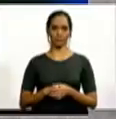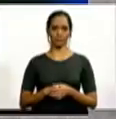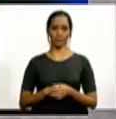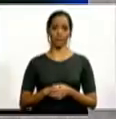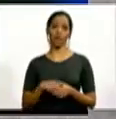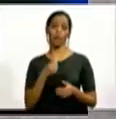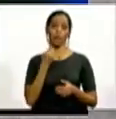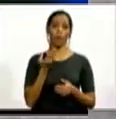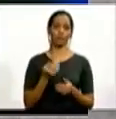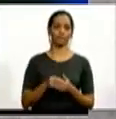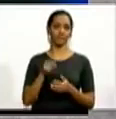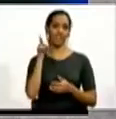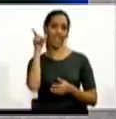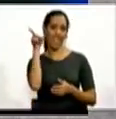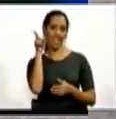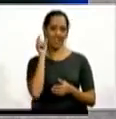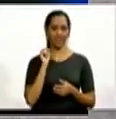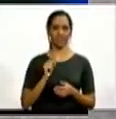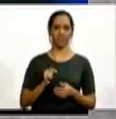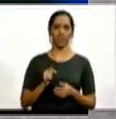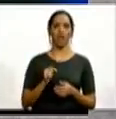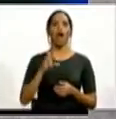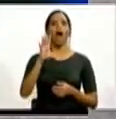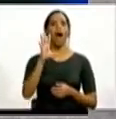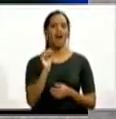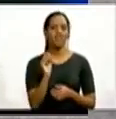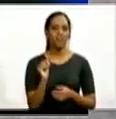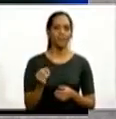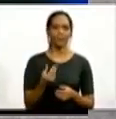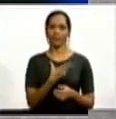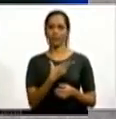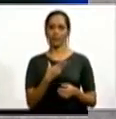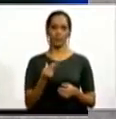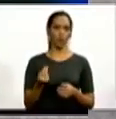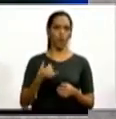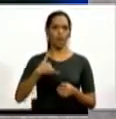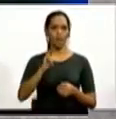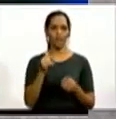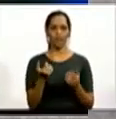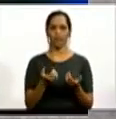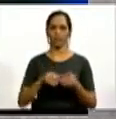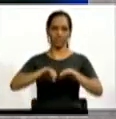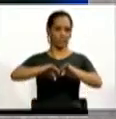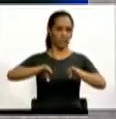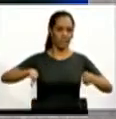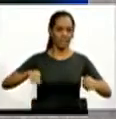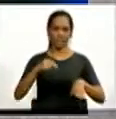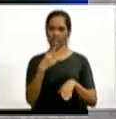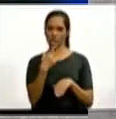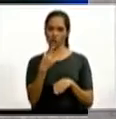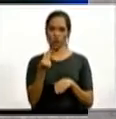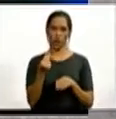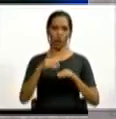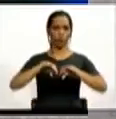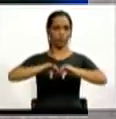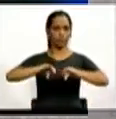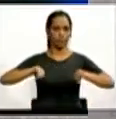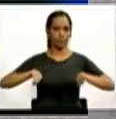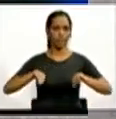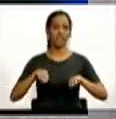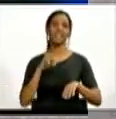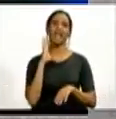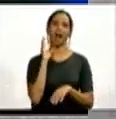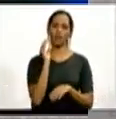Pues él habló de que no iba a haber divisiones, que no los iban a dividir, y mencionó con